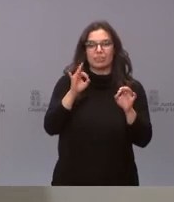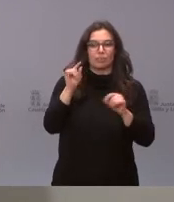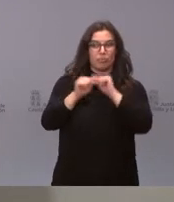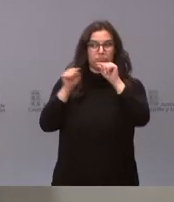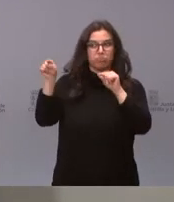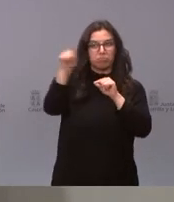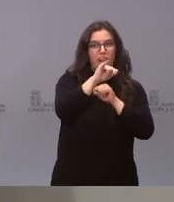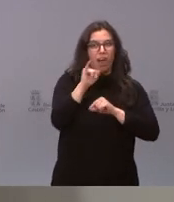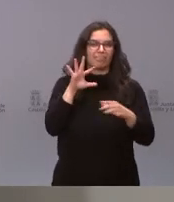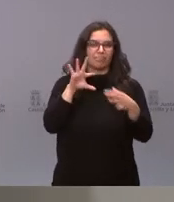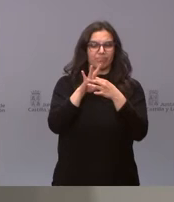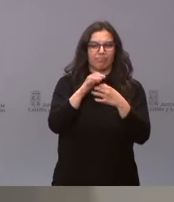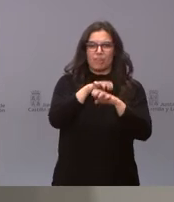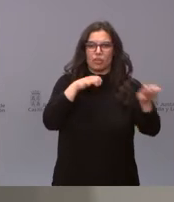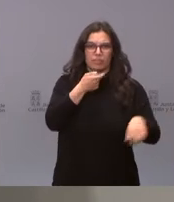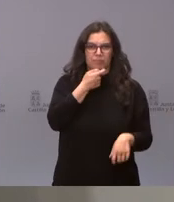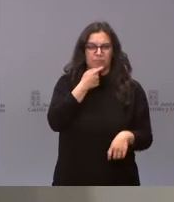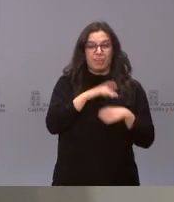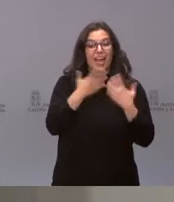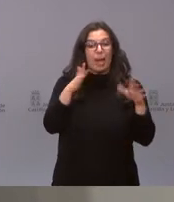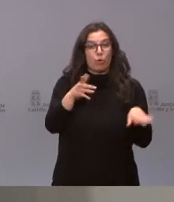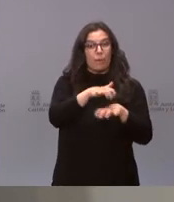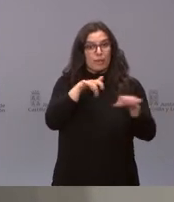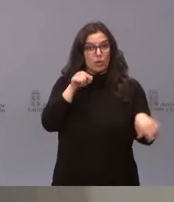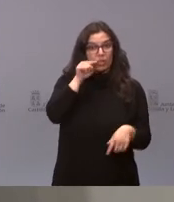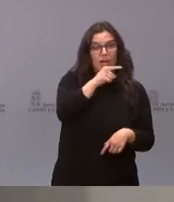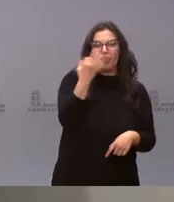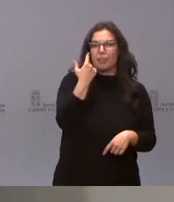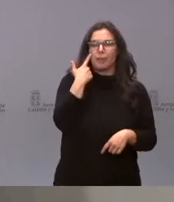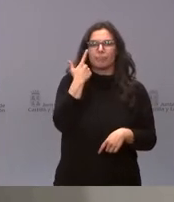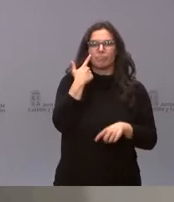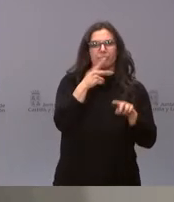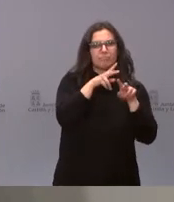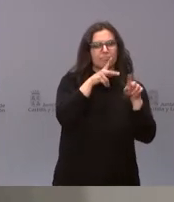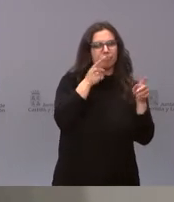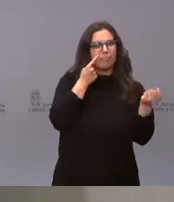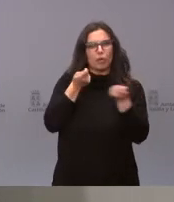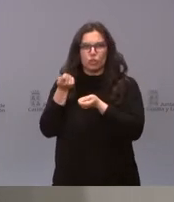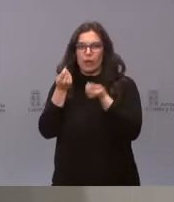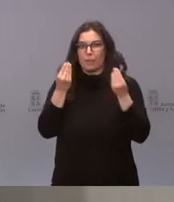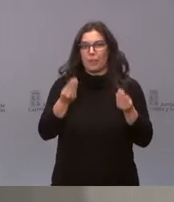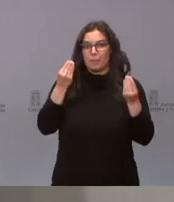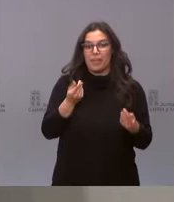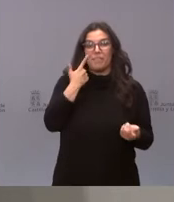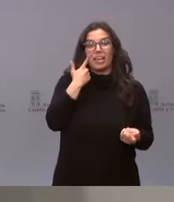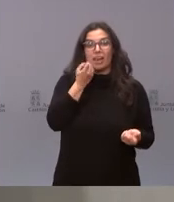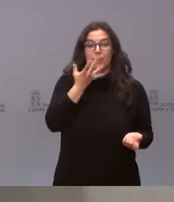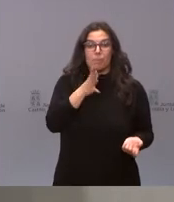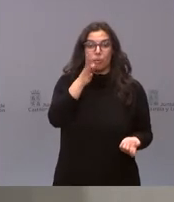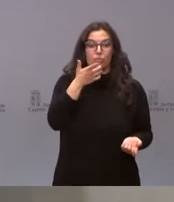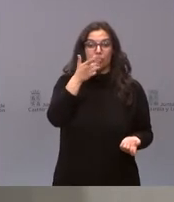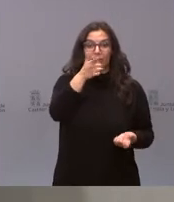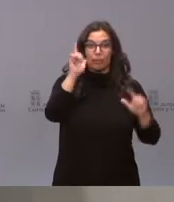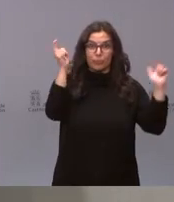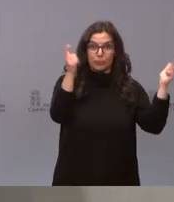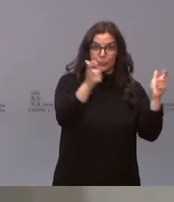a pesar de este predominio es importante continuar vigilando la prevalencia de la cepa británica ya que un descenso de su prevalencia